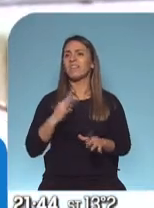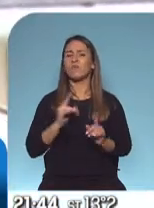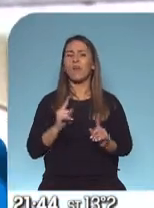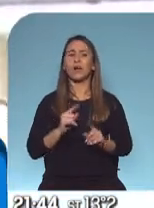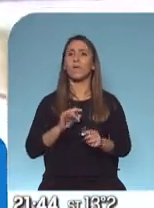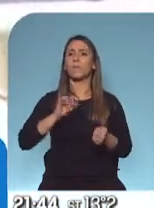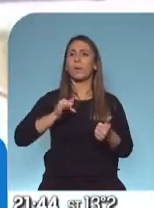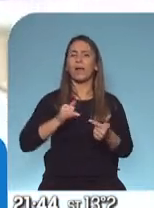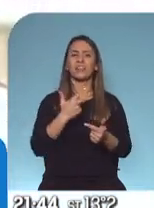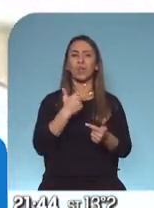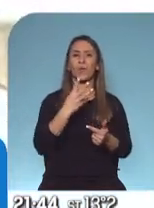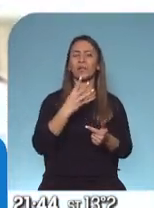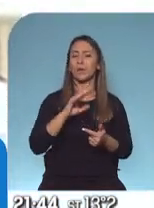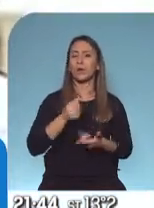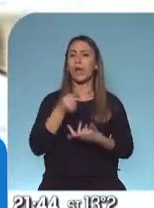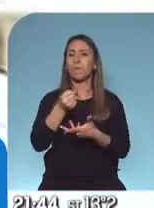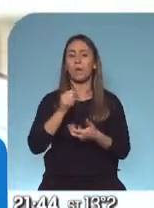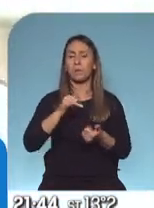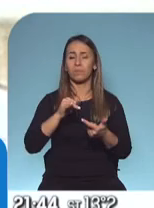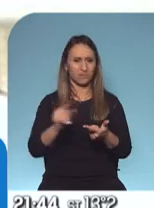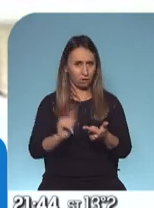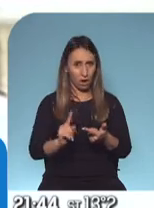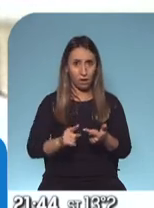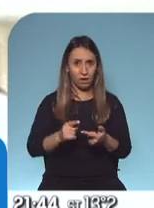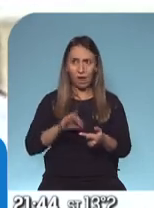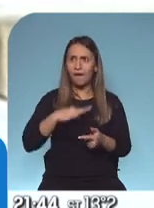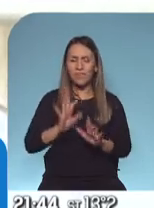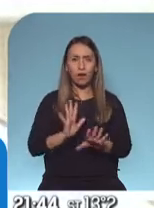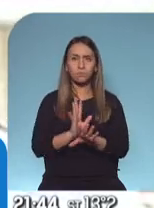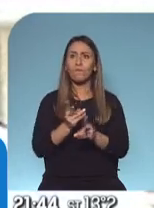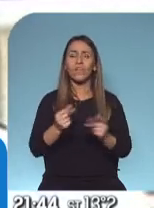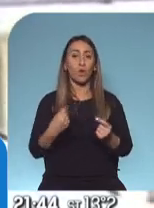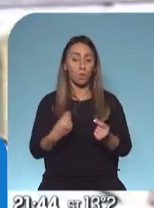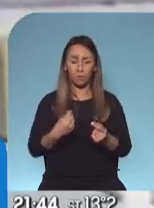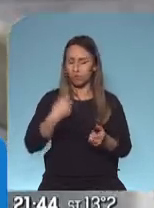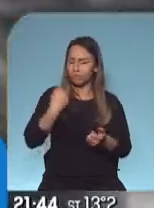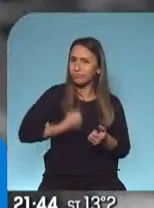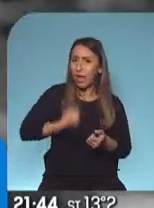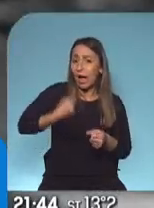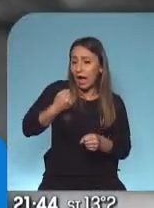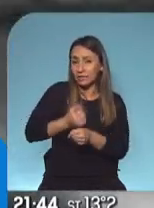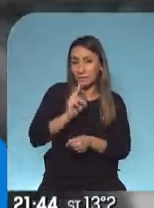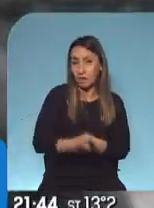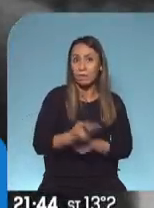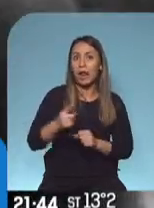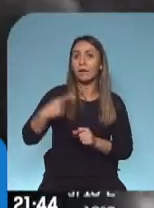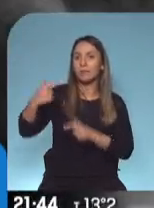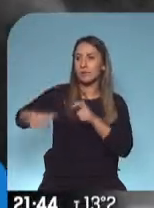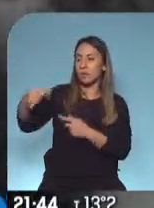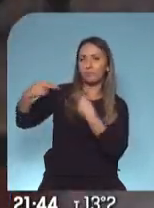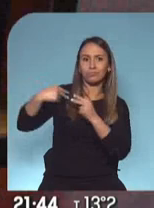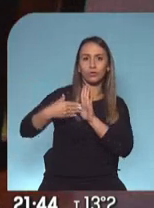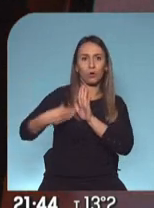4, 5 títulos. Termina hasta el último minuto profesionalmente, siendo un ejemplo para todos los que vienen atrás.